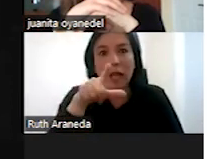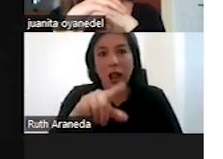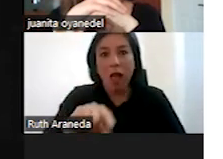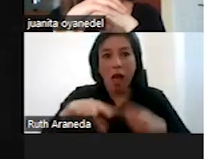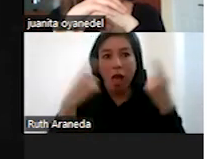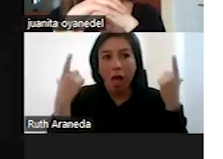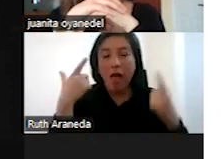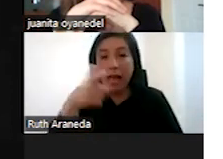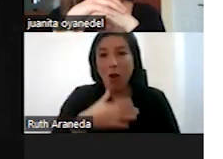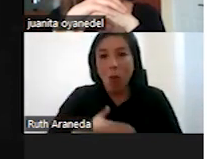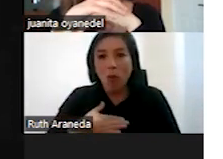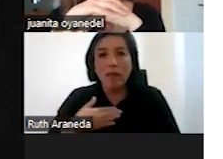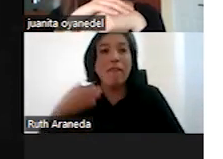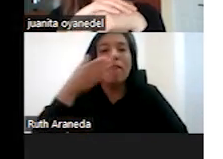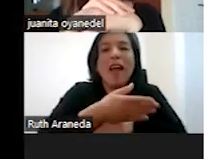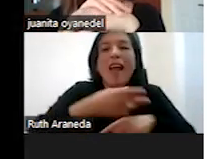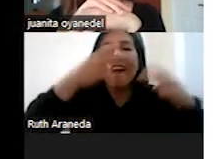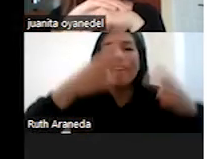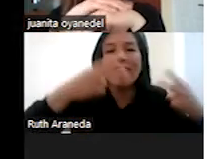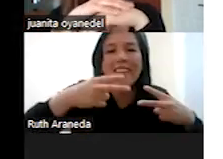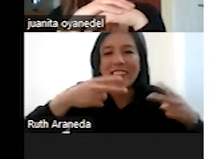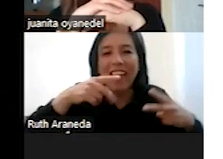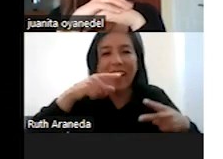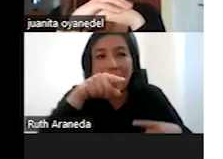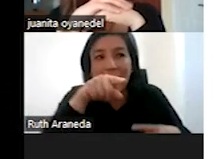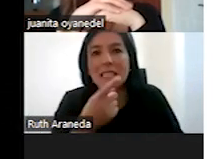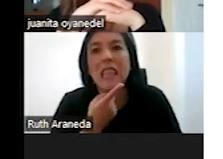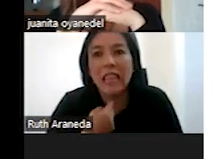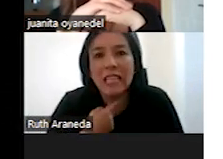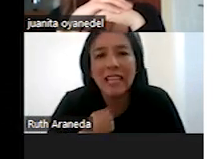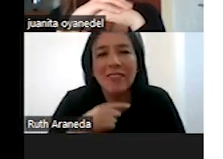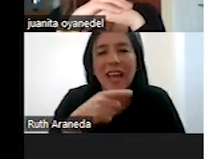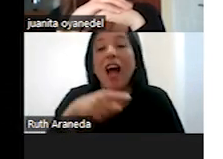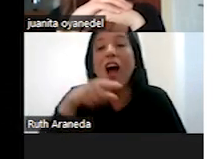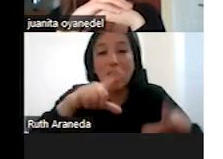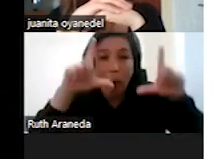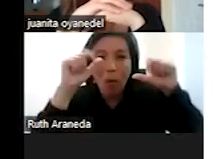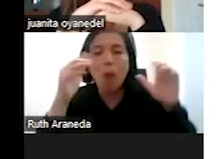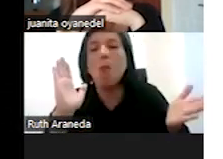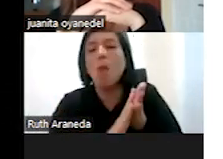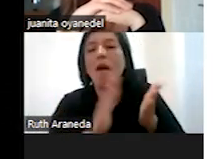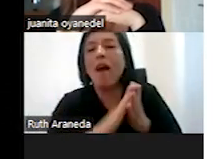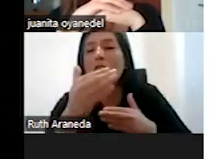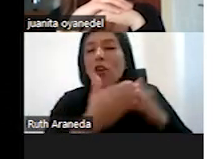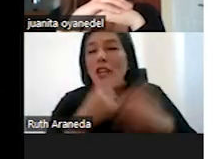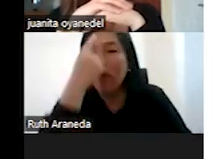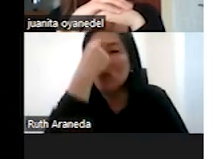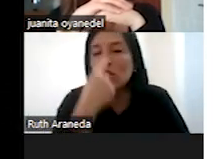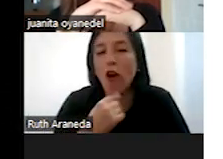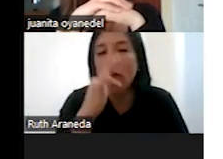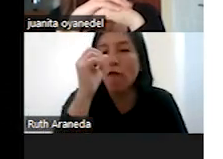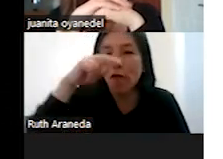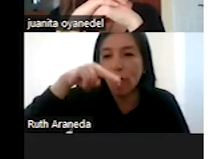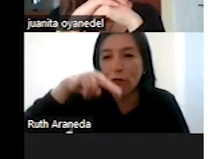este trabajo. Y eso está en el FONC. Eso fue el inicio de todo un proyecto personal en el